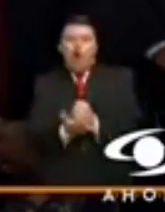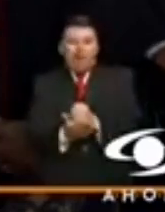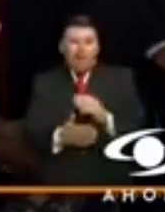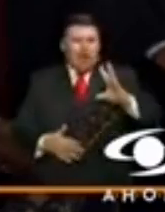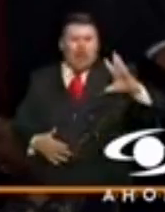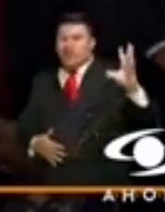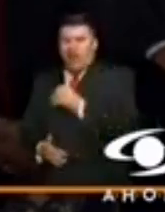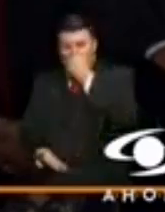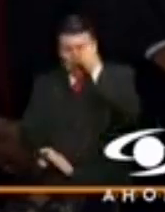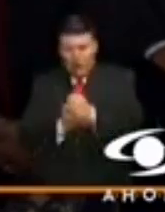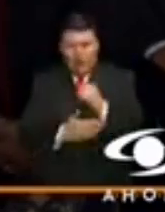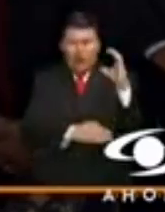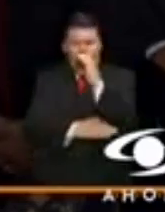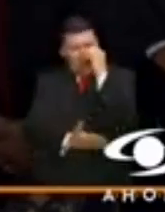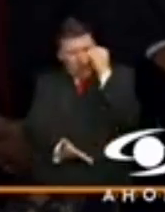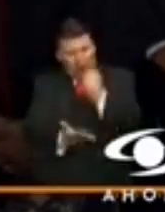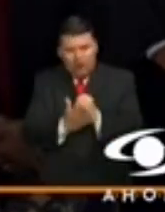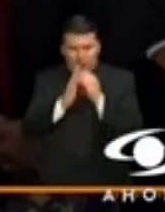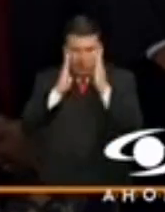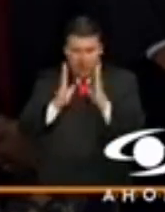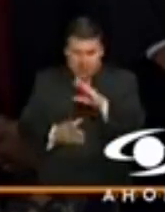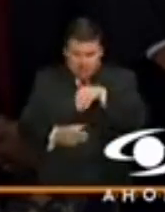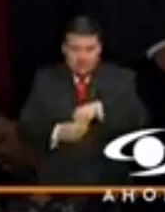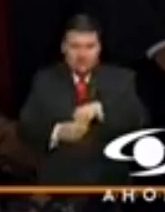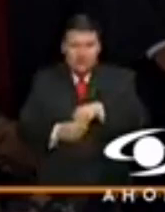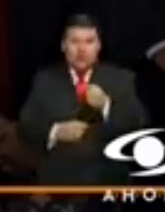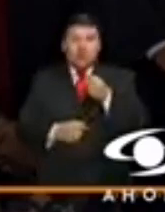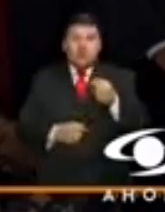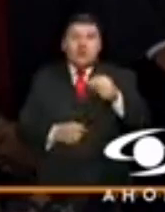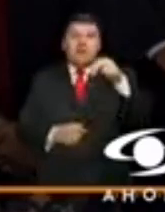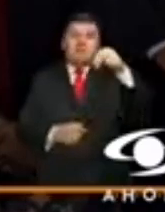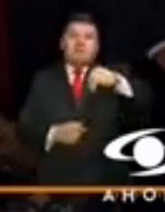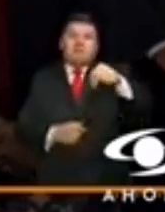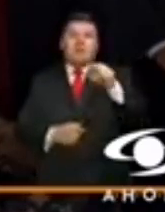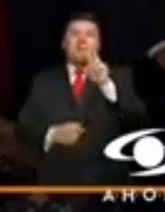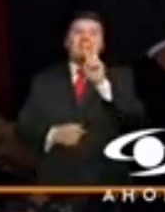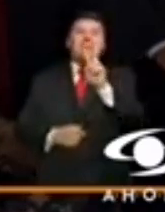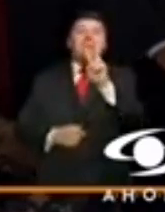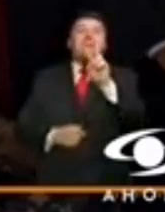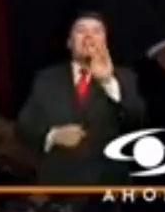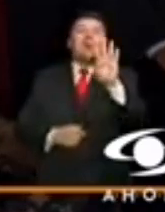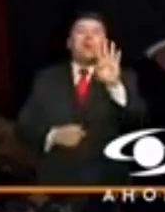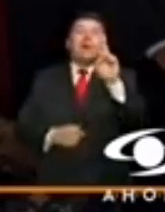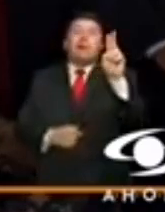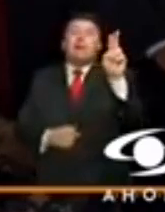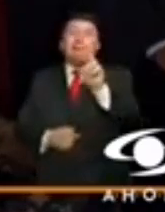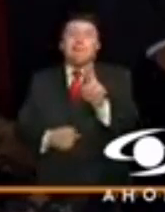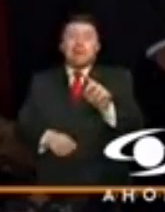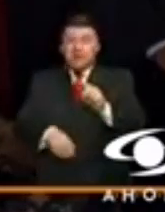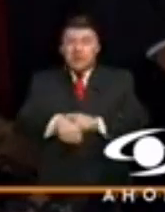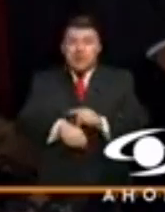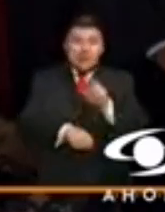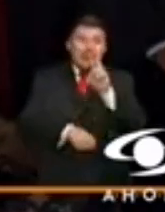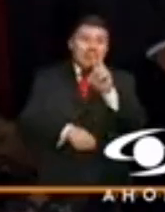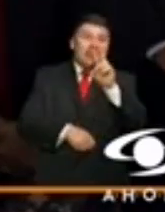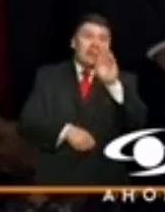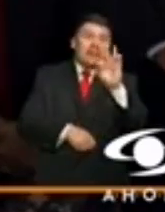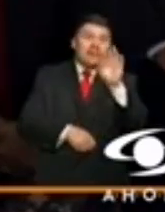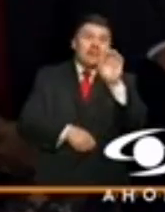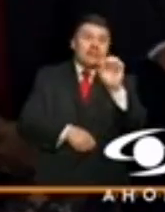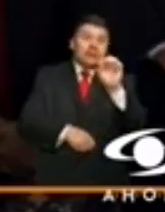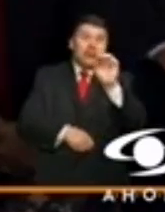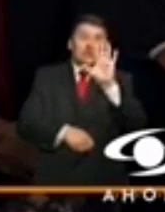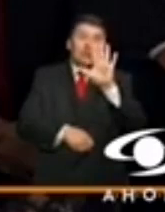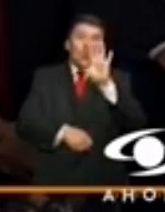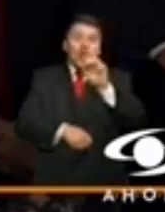obligatorio para todos los colombianos desde el próximo martes 24 de marzo a las